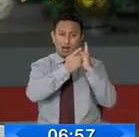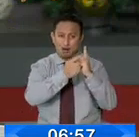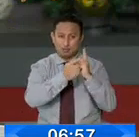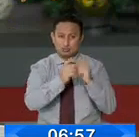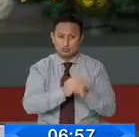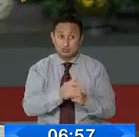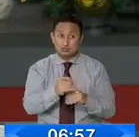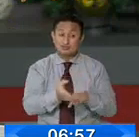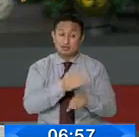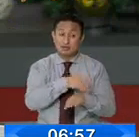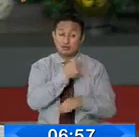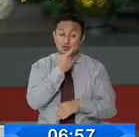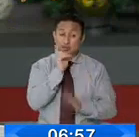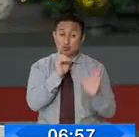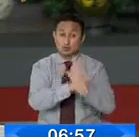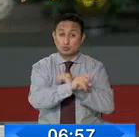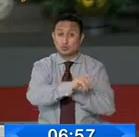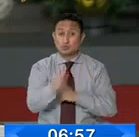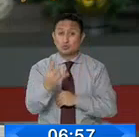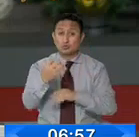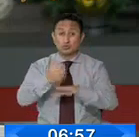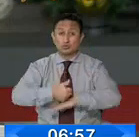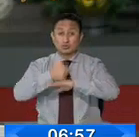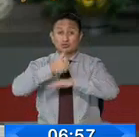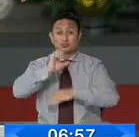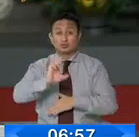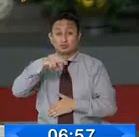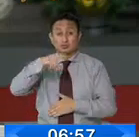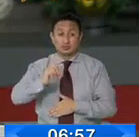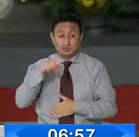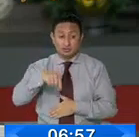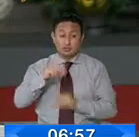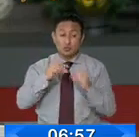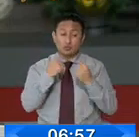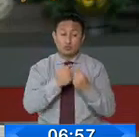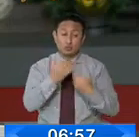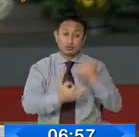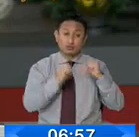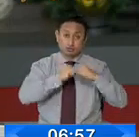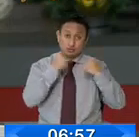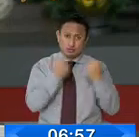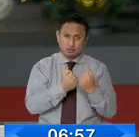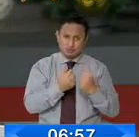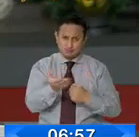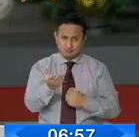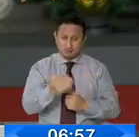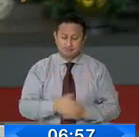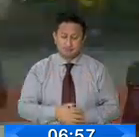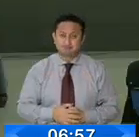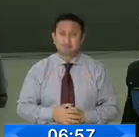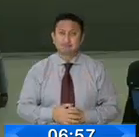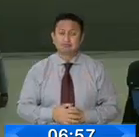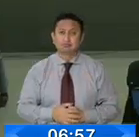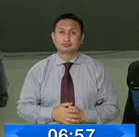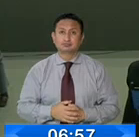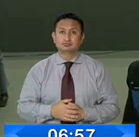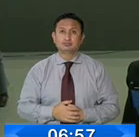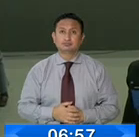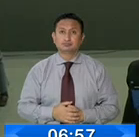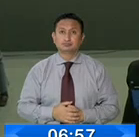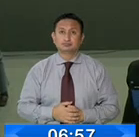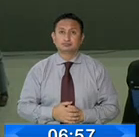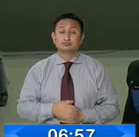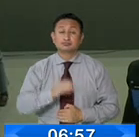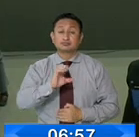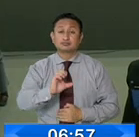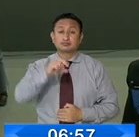tramitó la denuncia contra cuatro autoridades del CNE por el caso Movimiento Justicia Social. Veamos. El